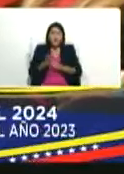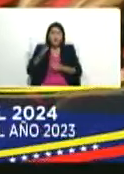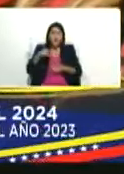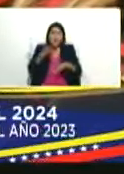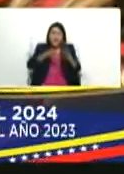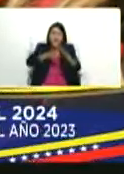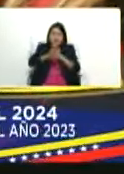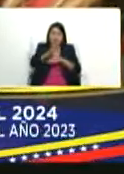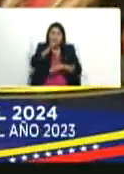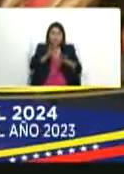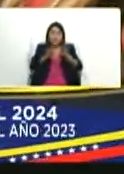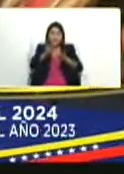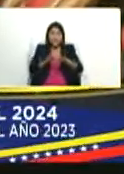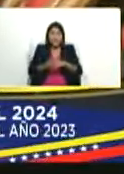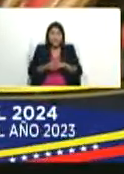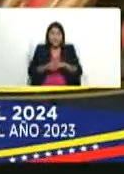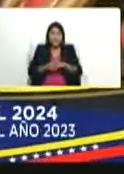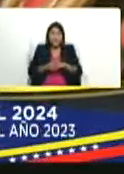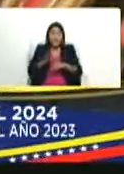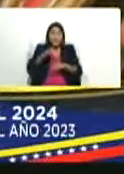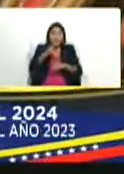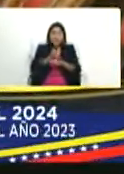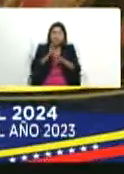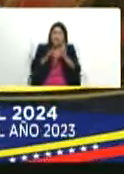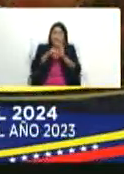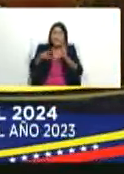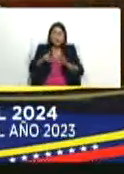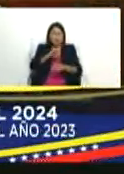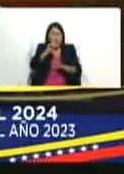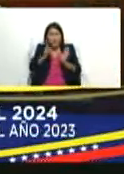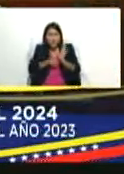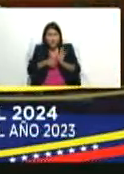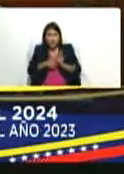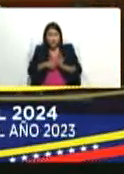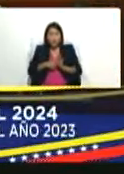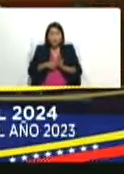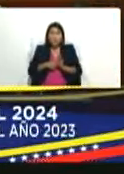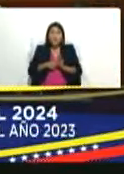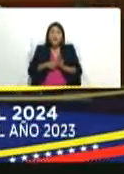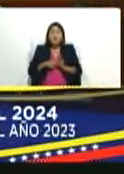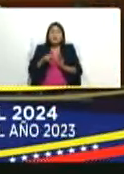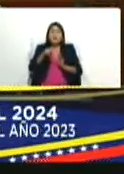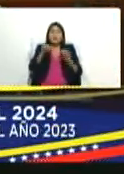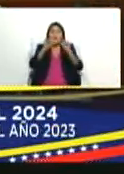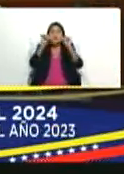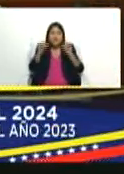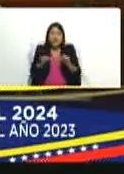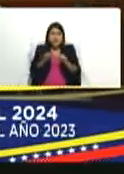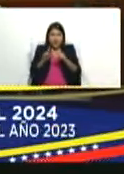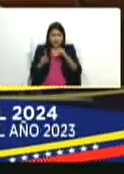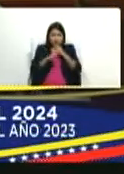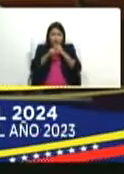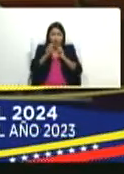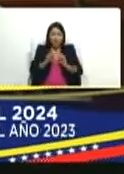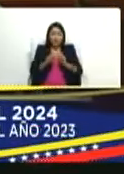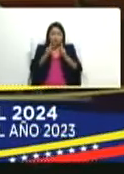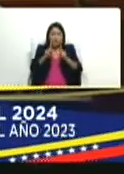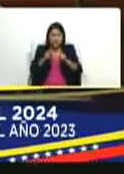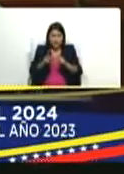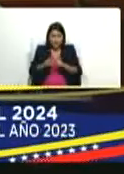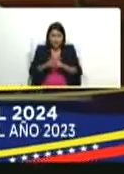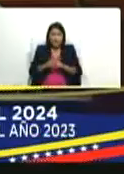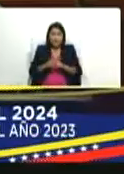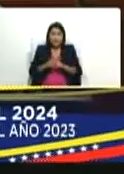la justicia y puedan ejercer sus derechos plenamente, con el uso de mecanismos que promuevan la igualdad de oportunidades,